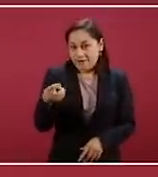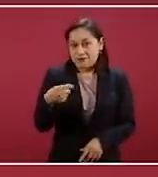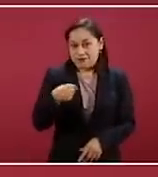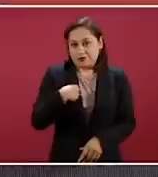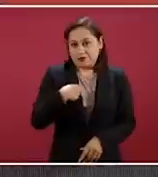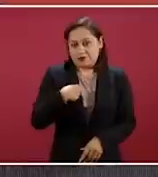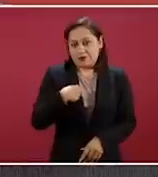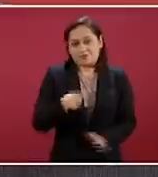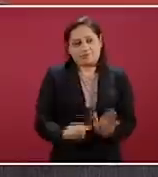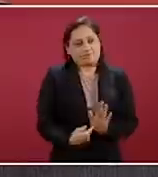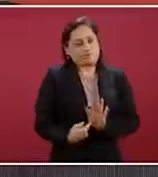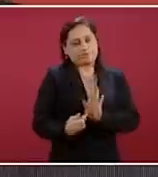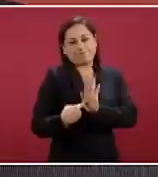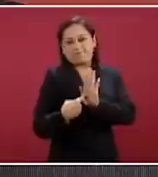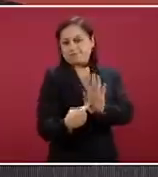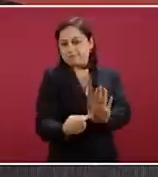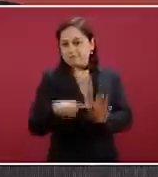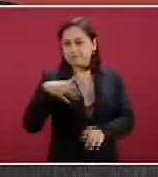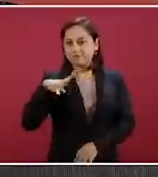presumir, ¿verdad?